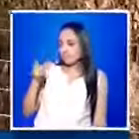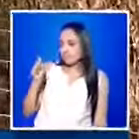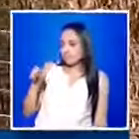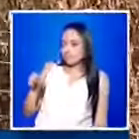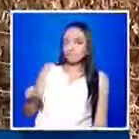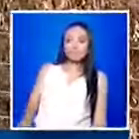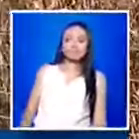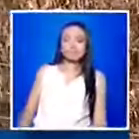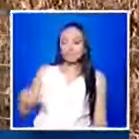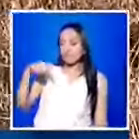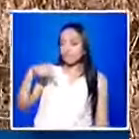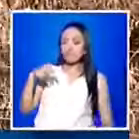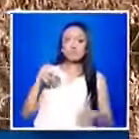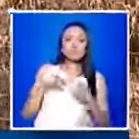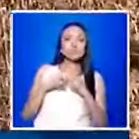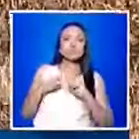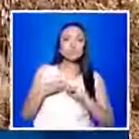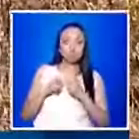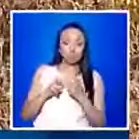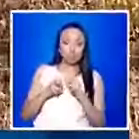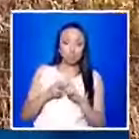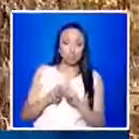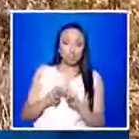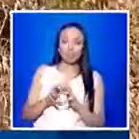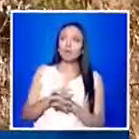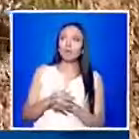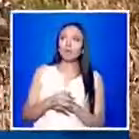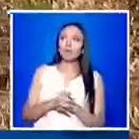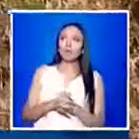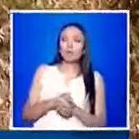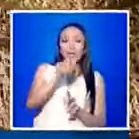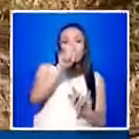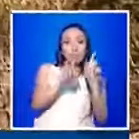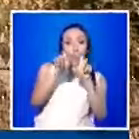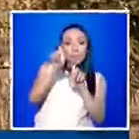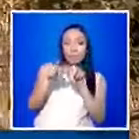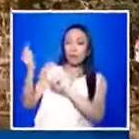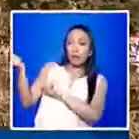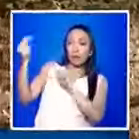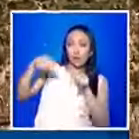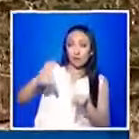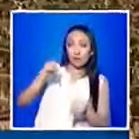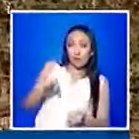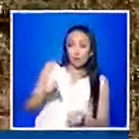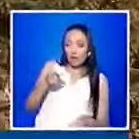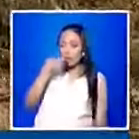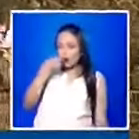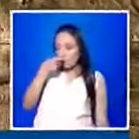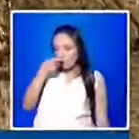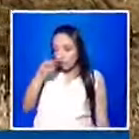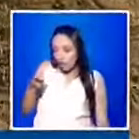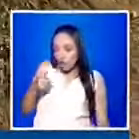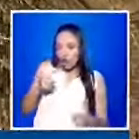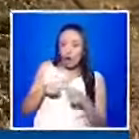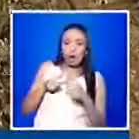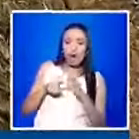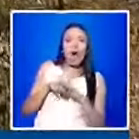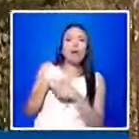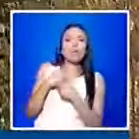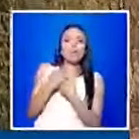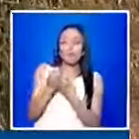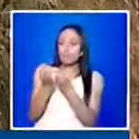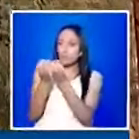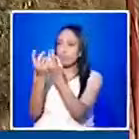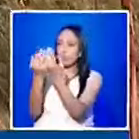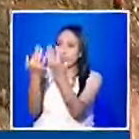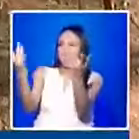nosotros tenemos el inconveniente que hay gente que se viene a drogar aprovechando los matorrales, se vienen a